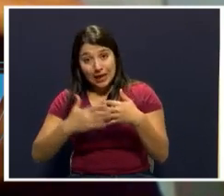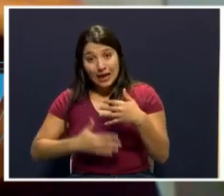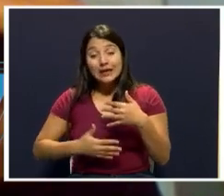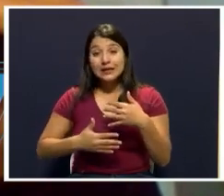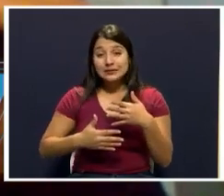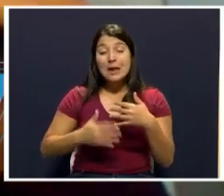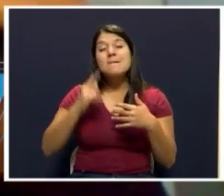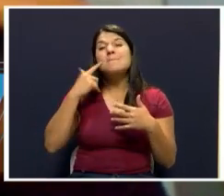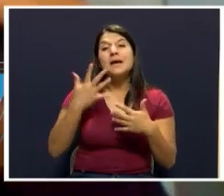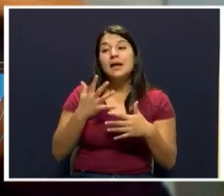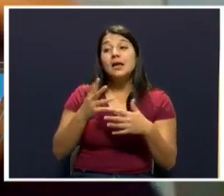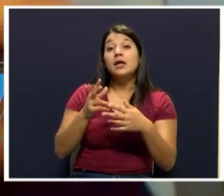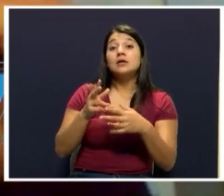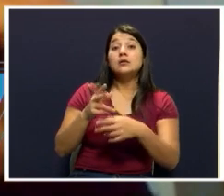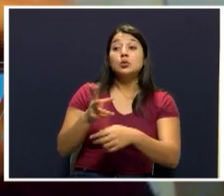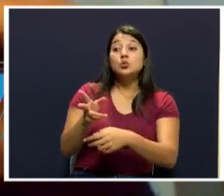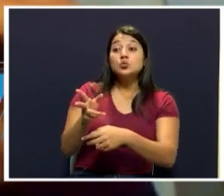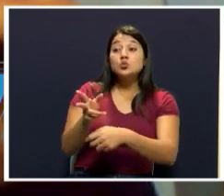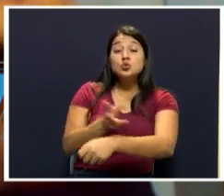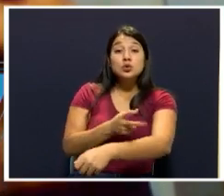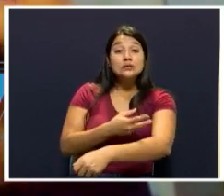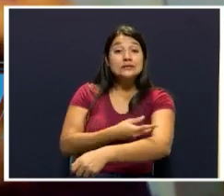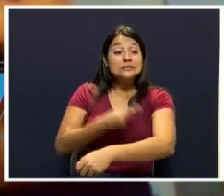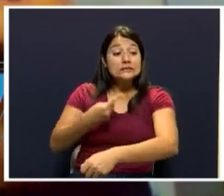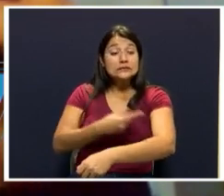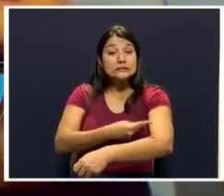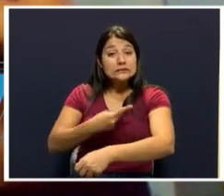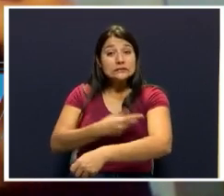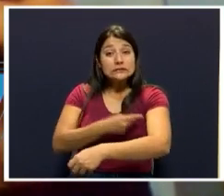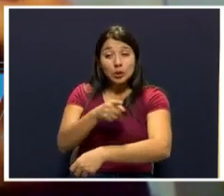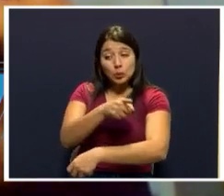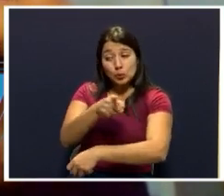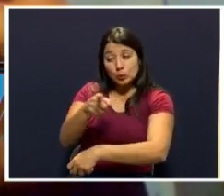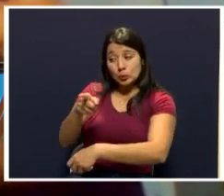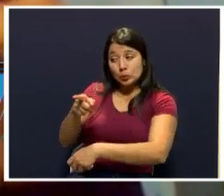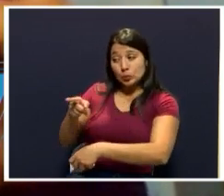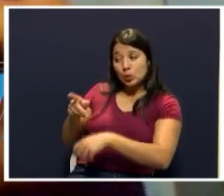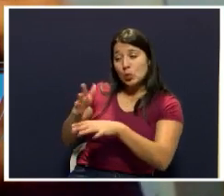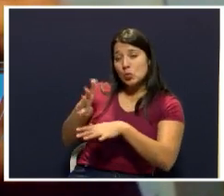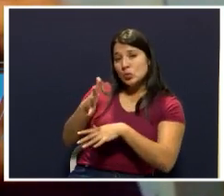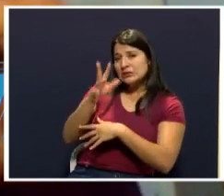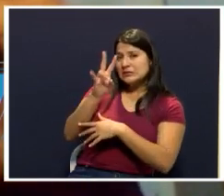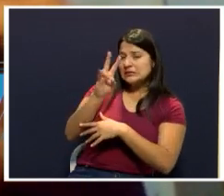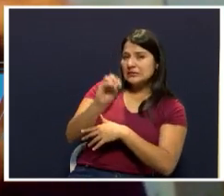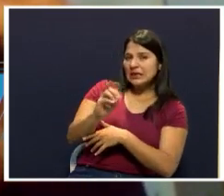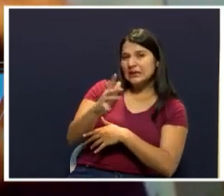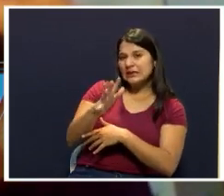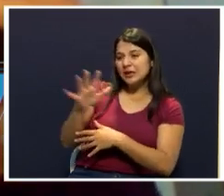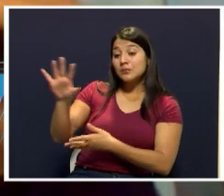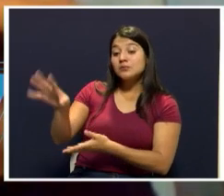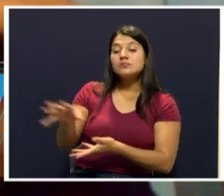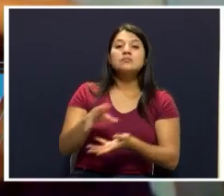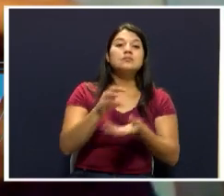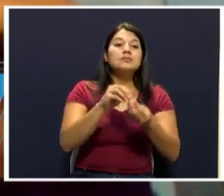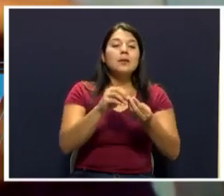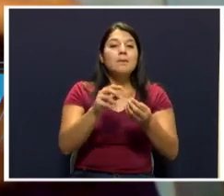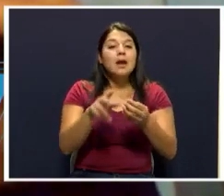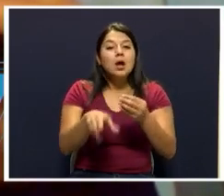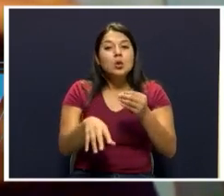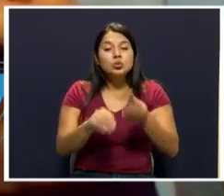25 litros y con eso se puede hacer un lote de estos anticuerpos anticoronavirus. Ahora